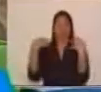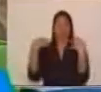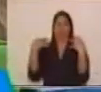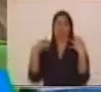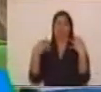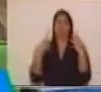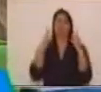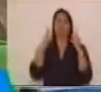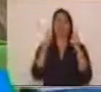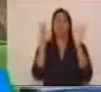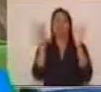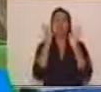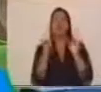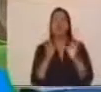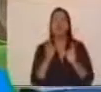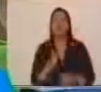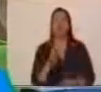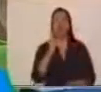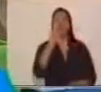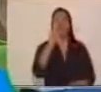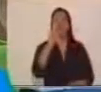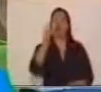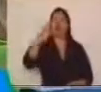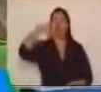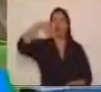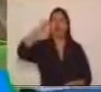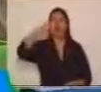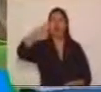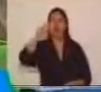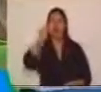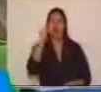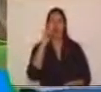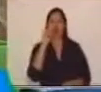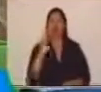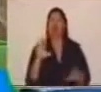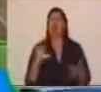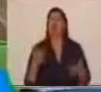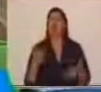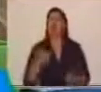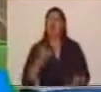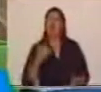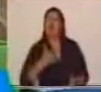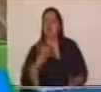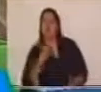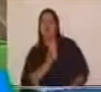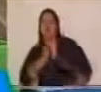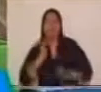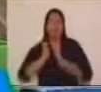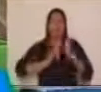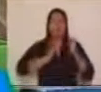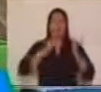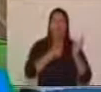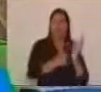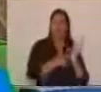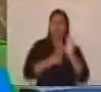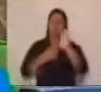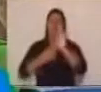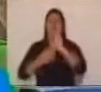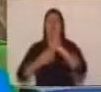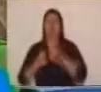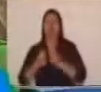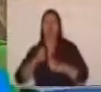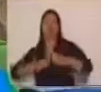dramático, ¿sí? Sentimientos, emociones, aquellas puestas en escena que posiblemente usted a través de la televisión puede